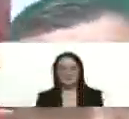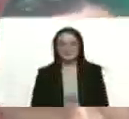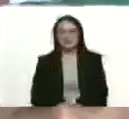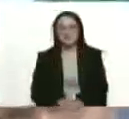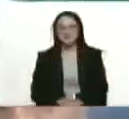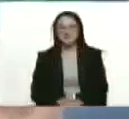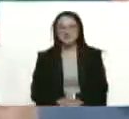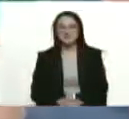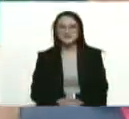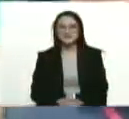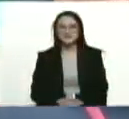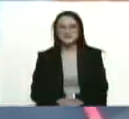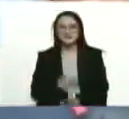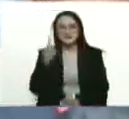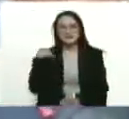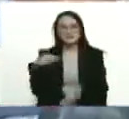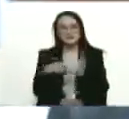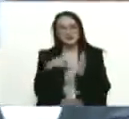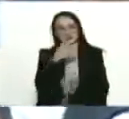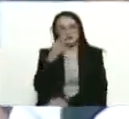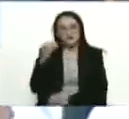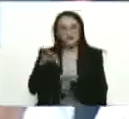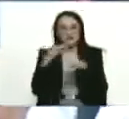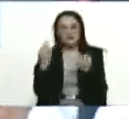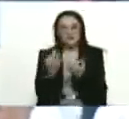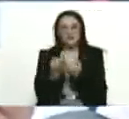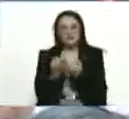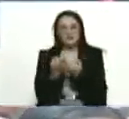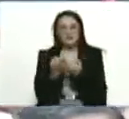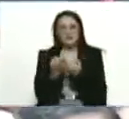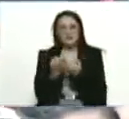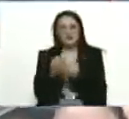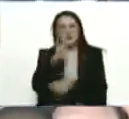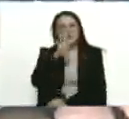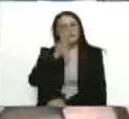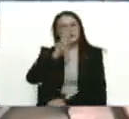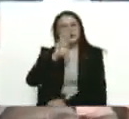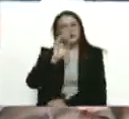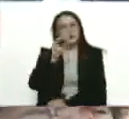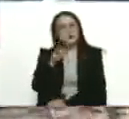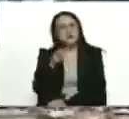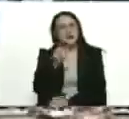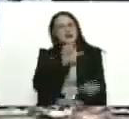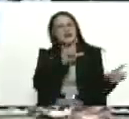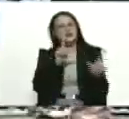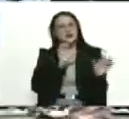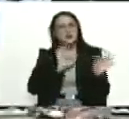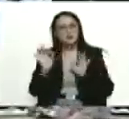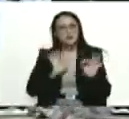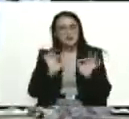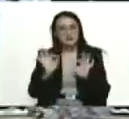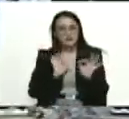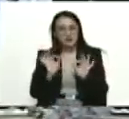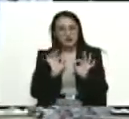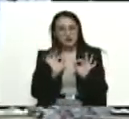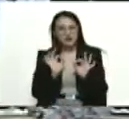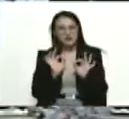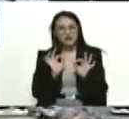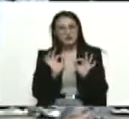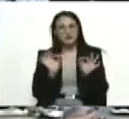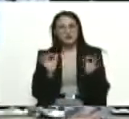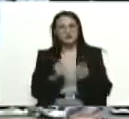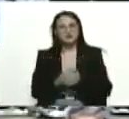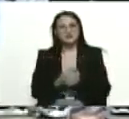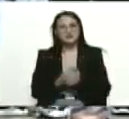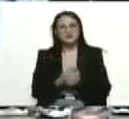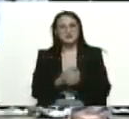de 6.400 familias, ahí confluyen 4 VC. Hemos estado preparándonos, capitán, con las estructuras ya